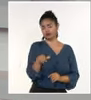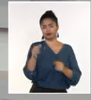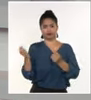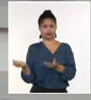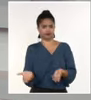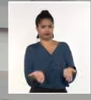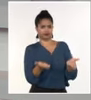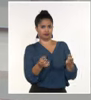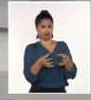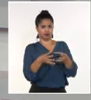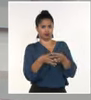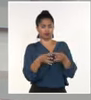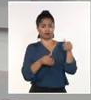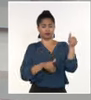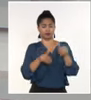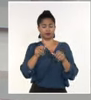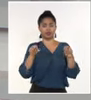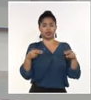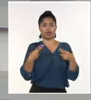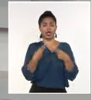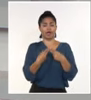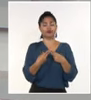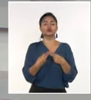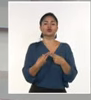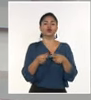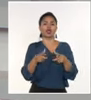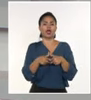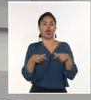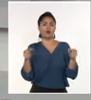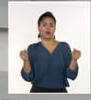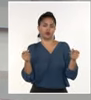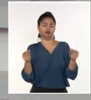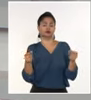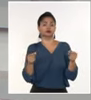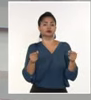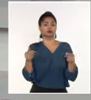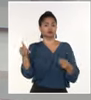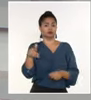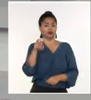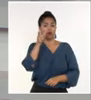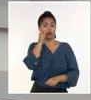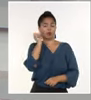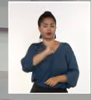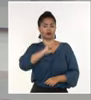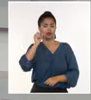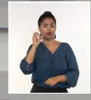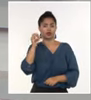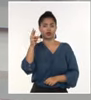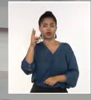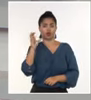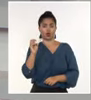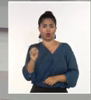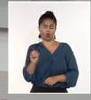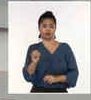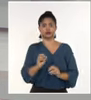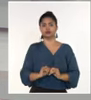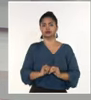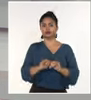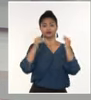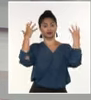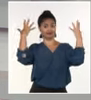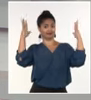asistió al Campeonato Mundial de Paratletismo de Kobe en Japón, encabezada por el medallista de oro en la jabalina Guillermo Barona. Raúl Fornés felicitó a